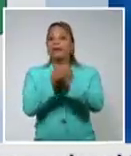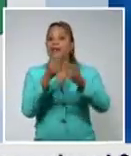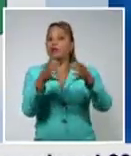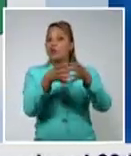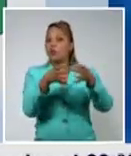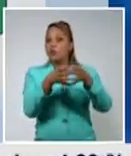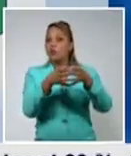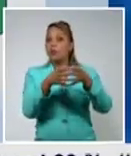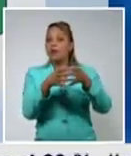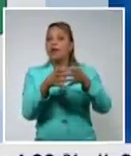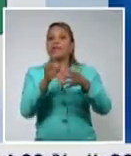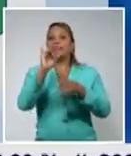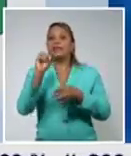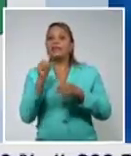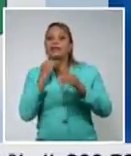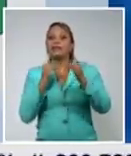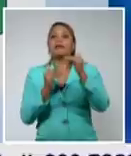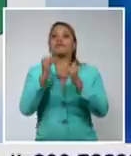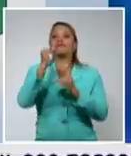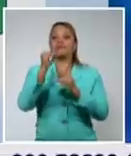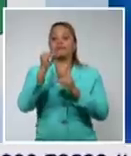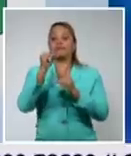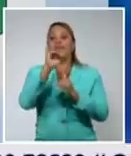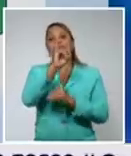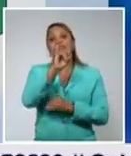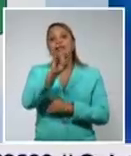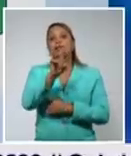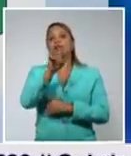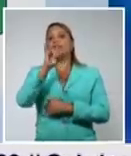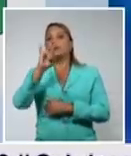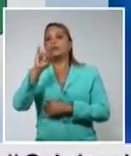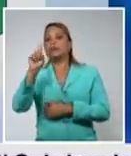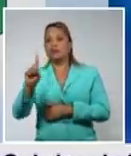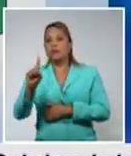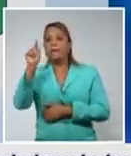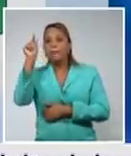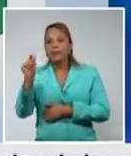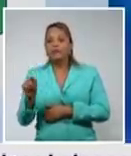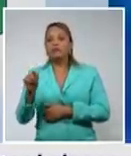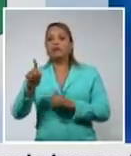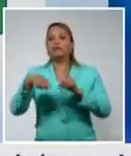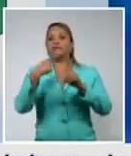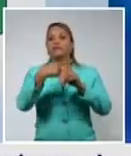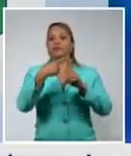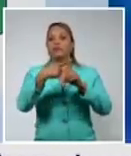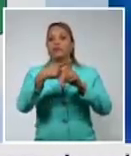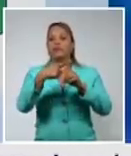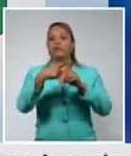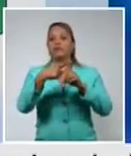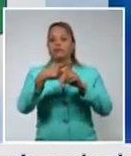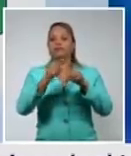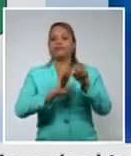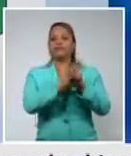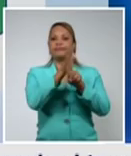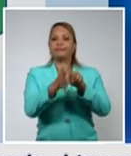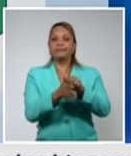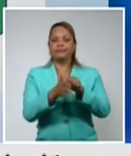pues 191 personas se diagnosticaron ayer con la COVID-19.